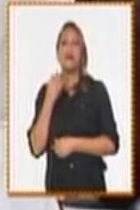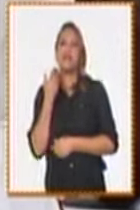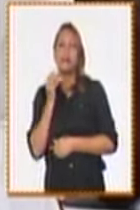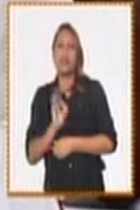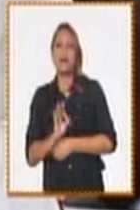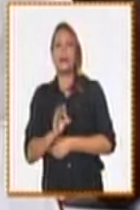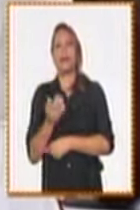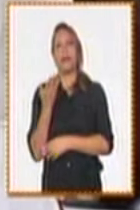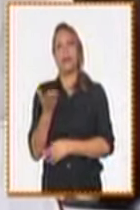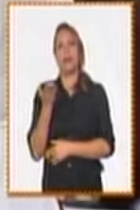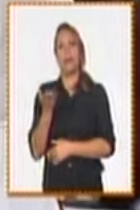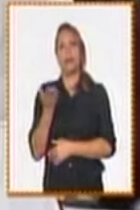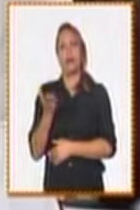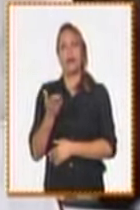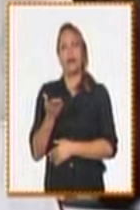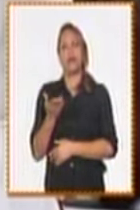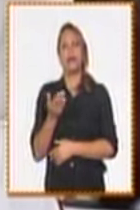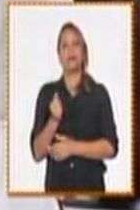estaba exigiendo.